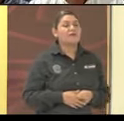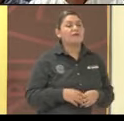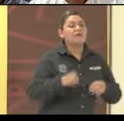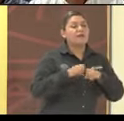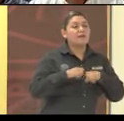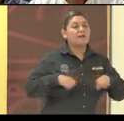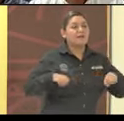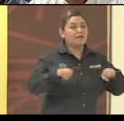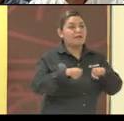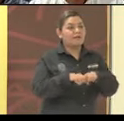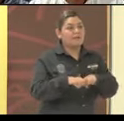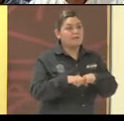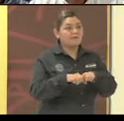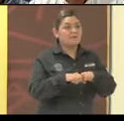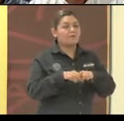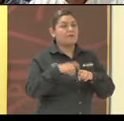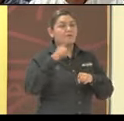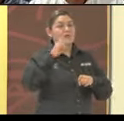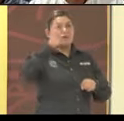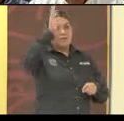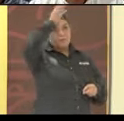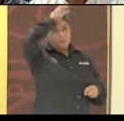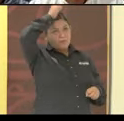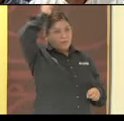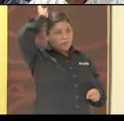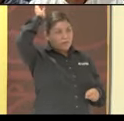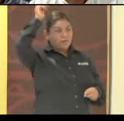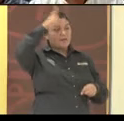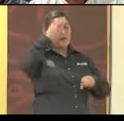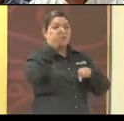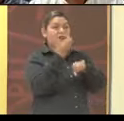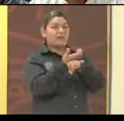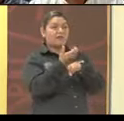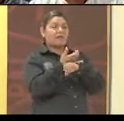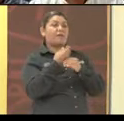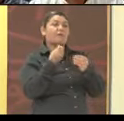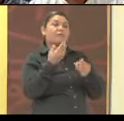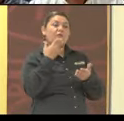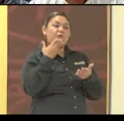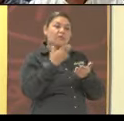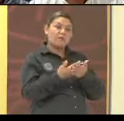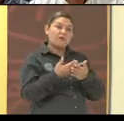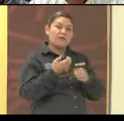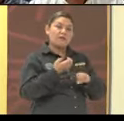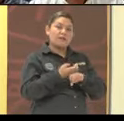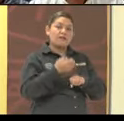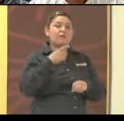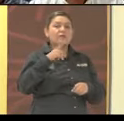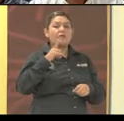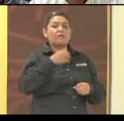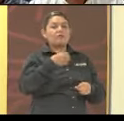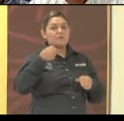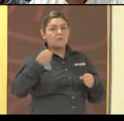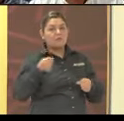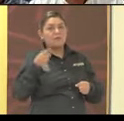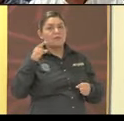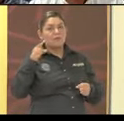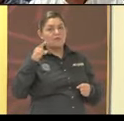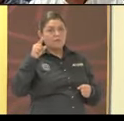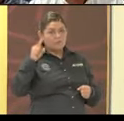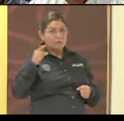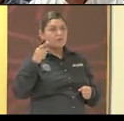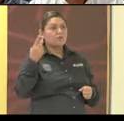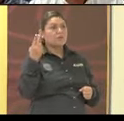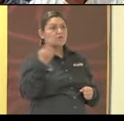equipo de bomberos en Estados Unidos, en muy buen estado. Yo les dije, miren, vamos a un compromiso, ustedes consíganmelo y nosotros nos lo traemos para